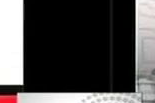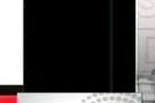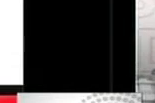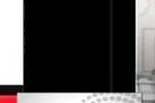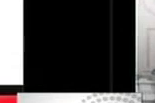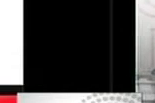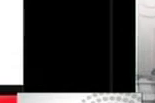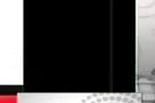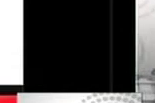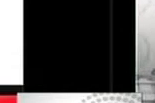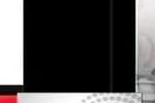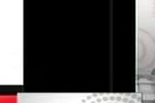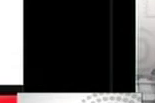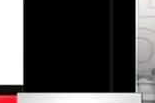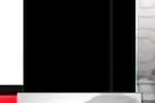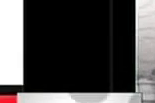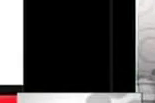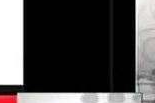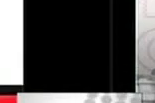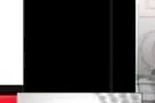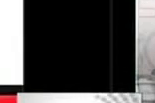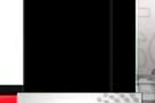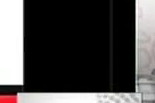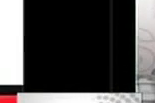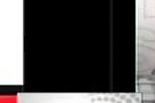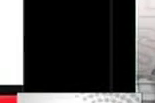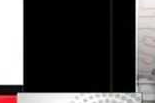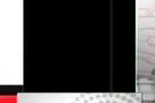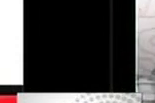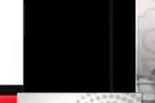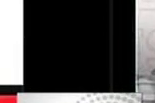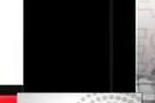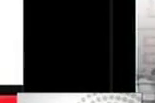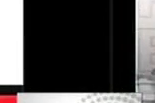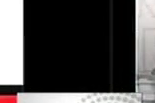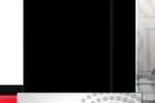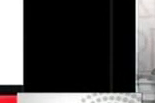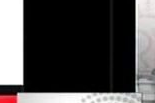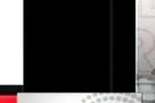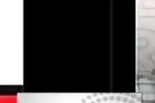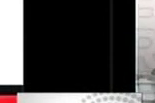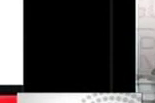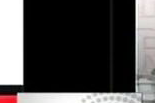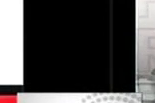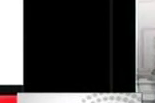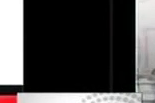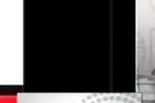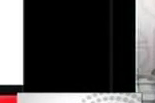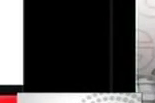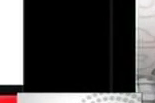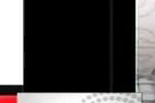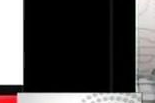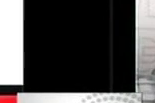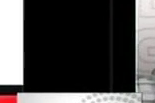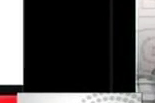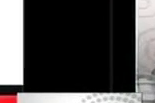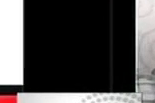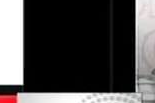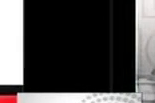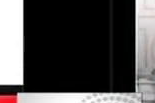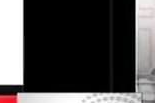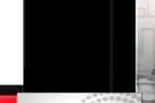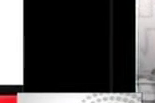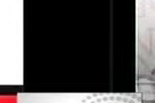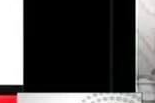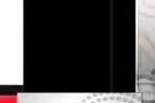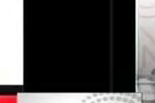sobre gobiernos regionales, gobiernos locales, proyectos específicos que tengan a bien hacer los congresistas, en ese caso aquí el equipo